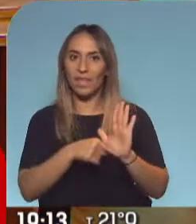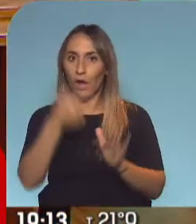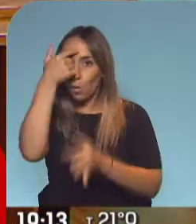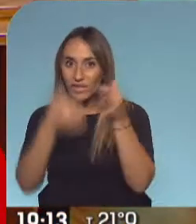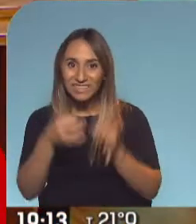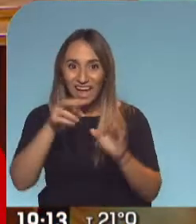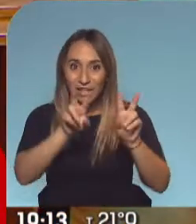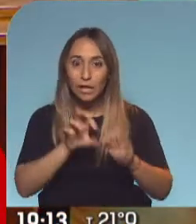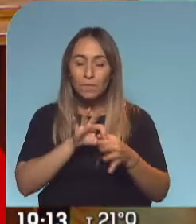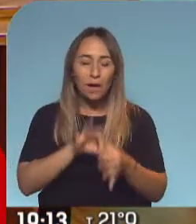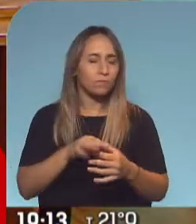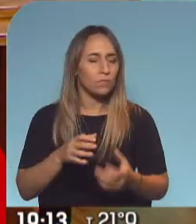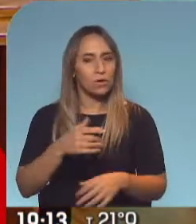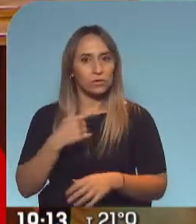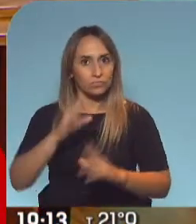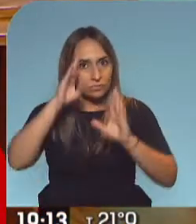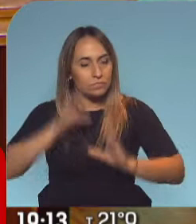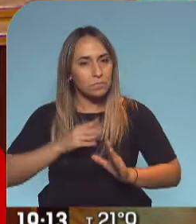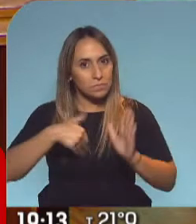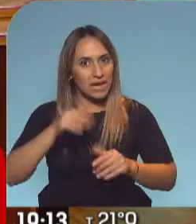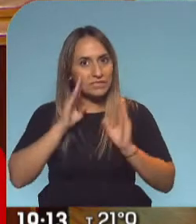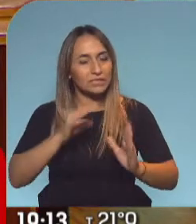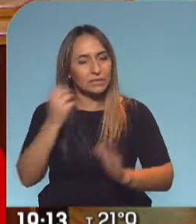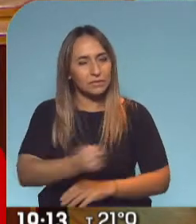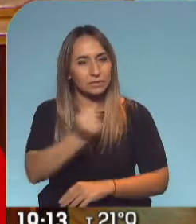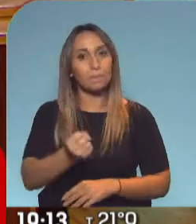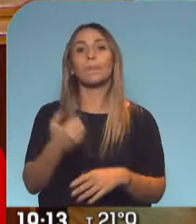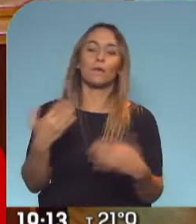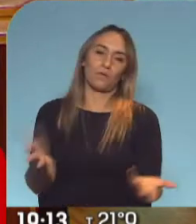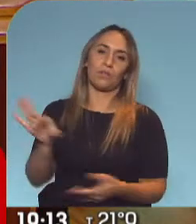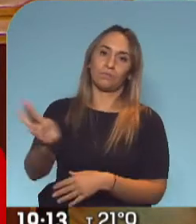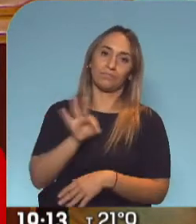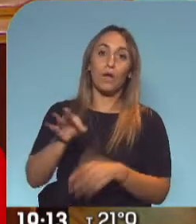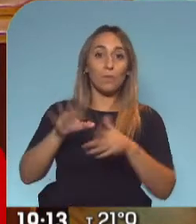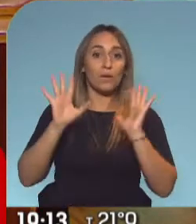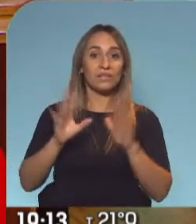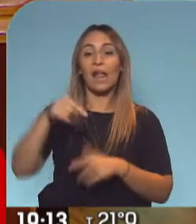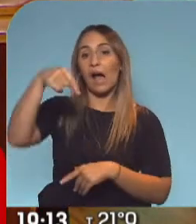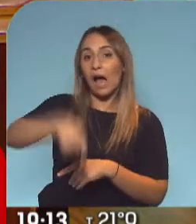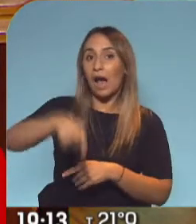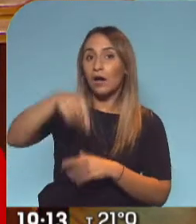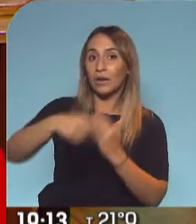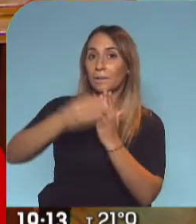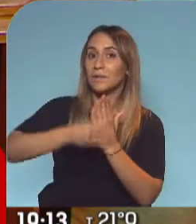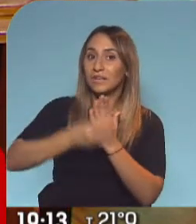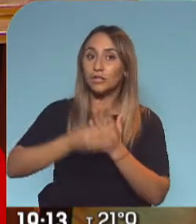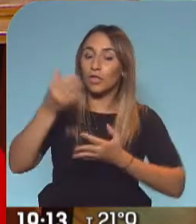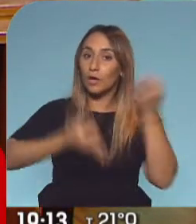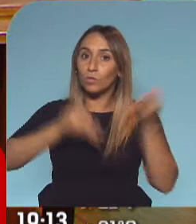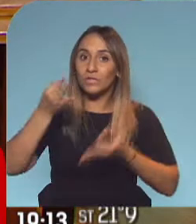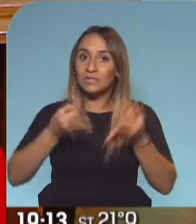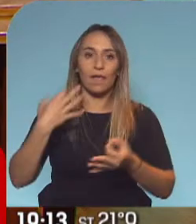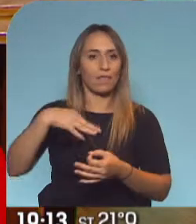este es el momento de más práctica sobre la teoría? ¿Será este el momento en el cual el ministro de Justicia deba acelerar con ideas